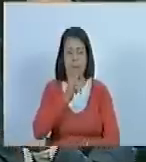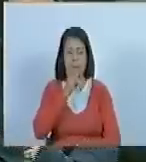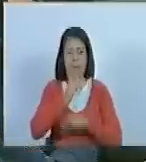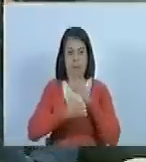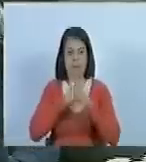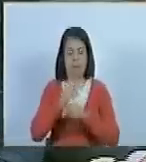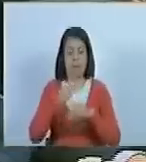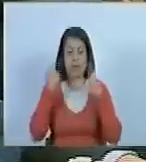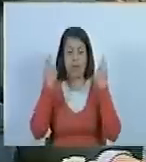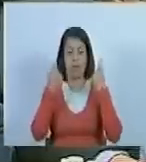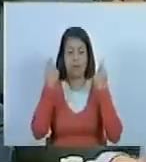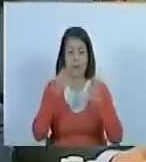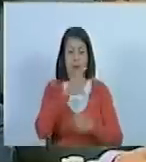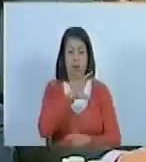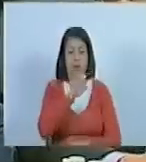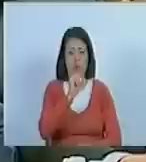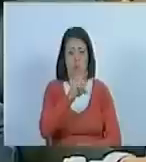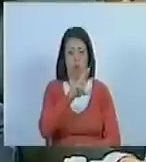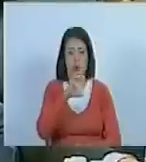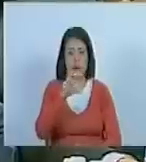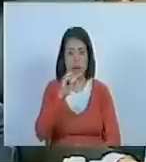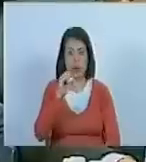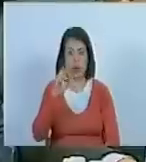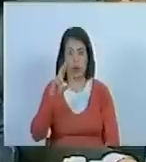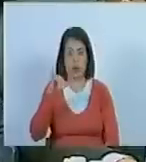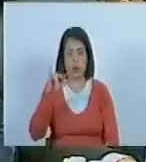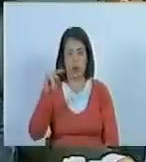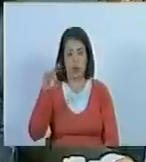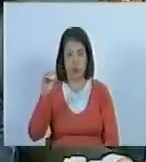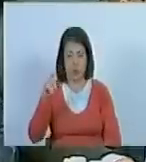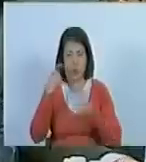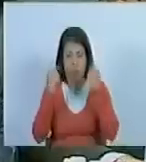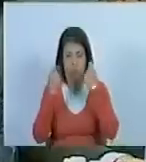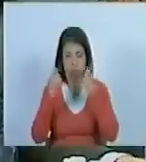del Correo del Orinoco, el cual hoy